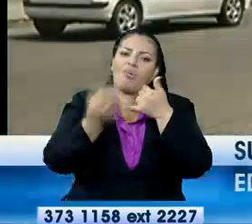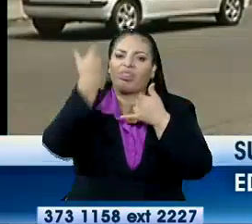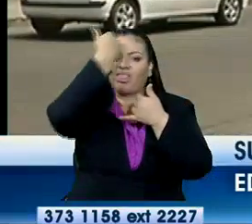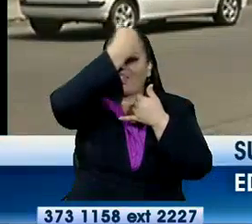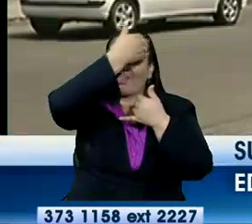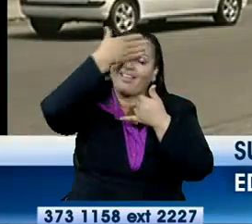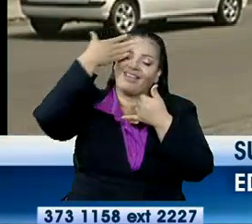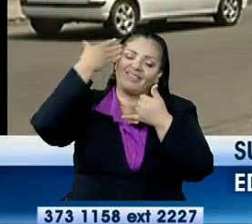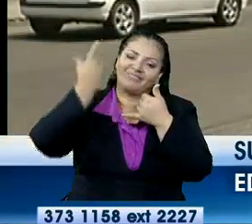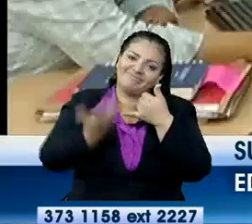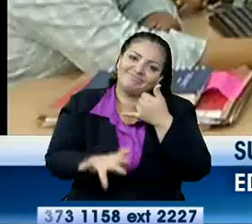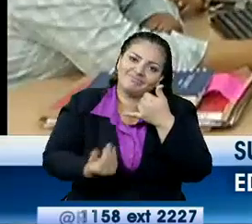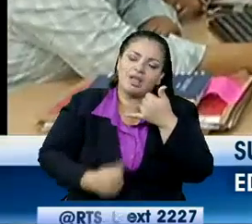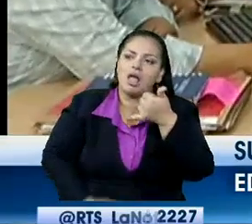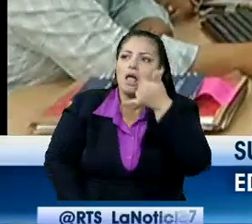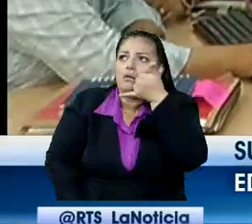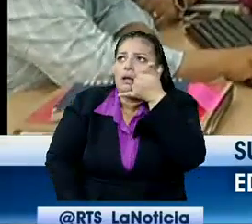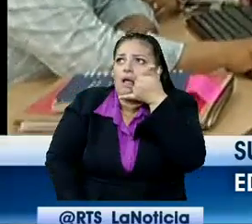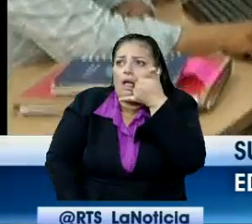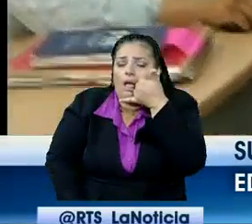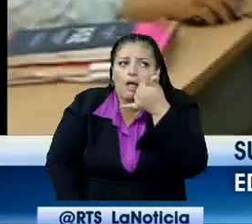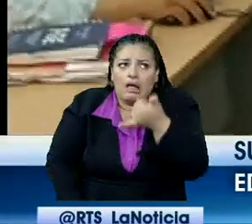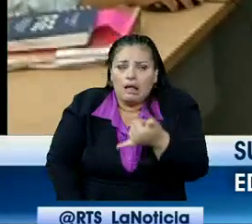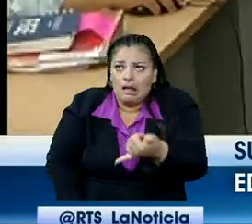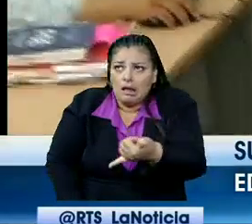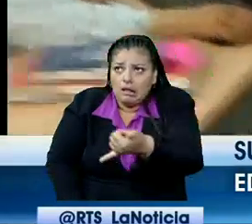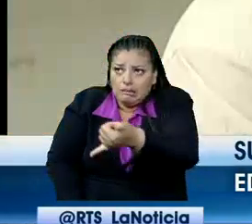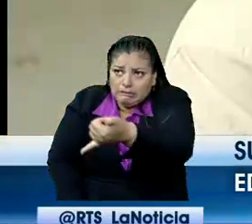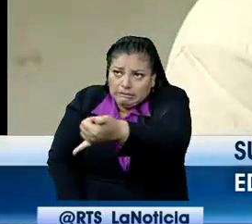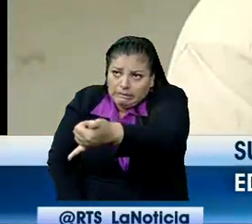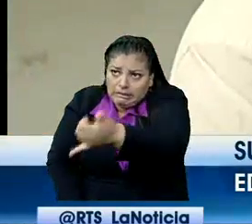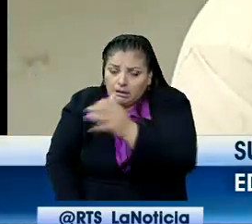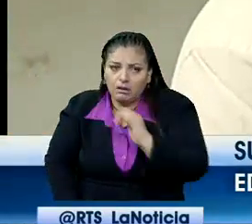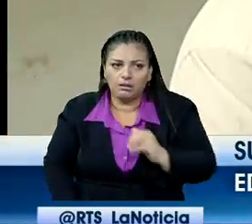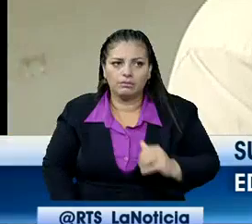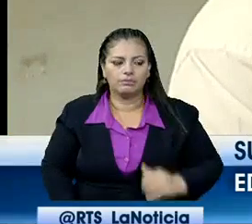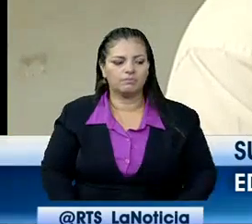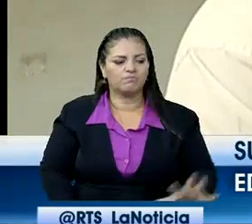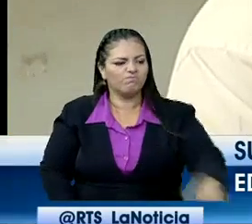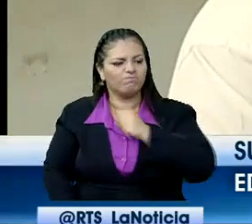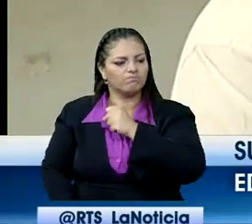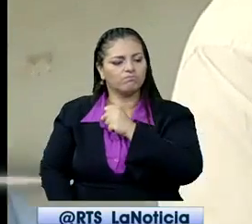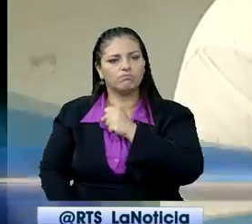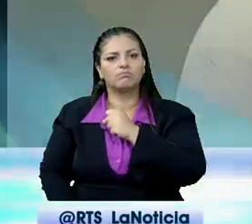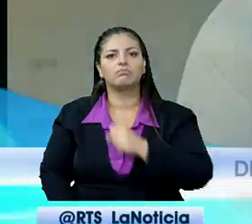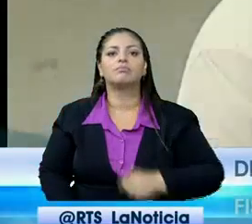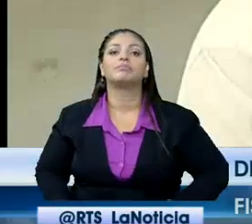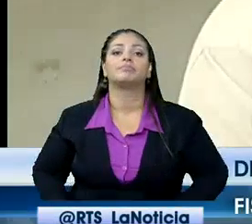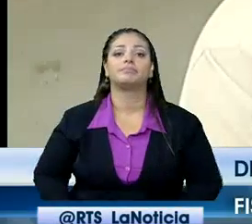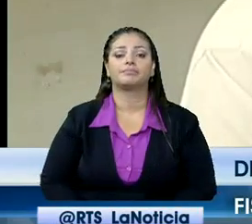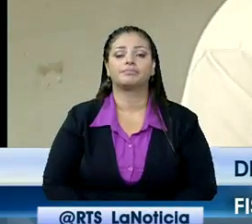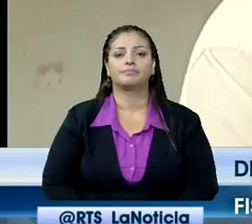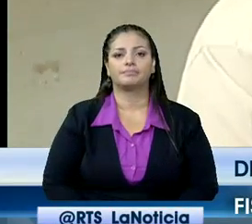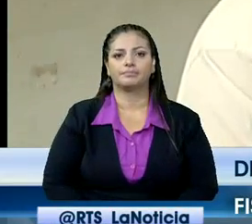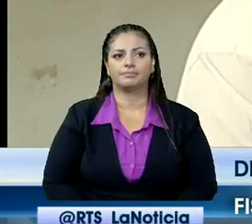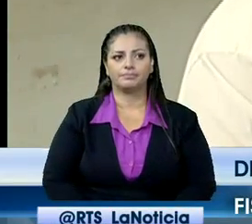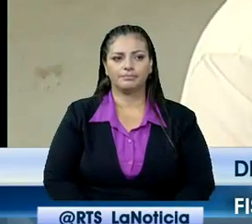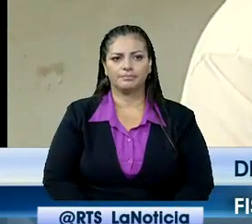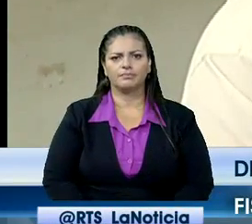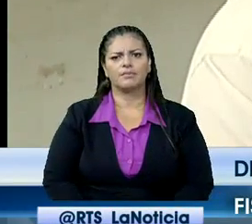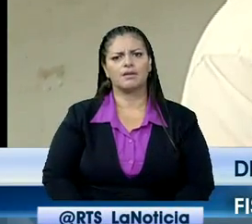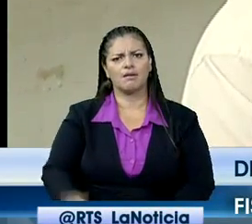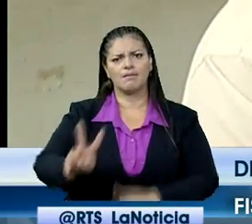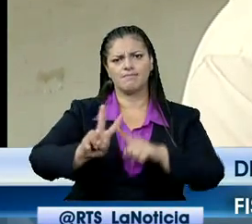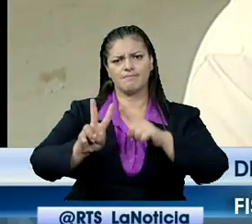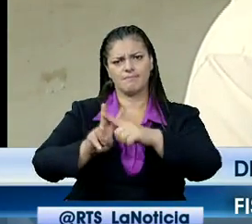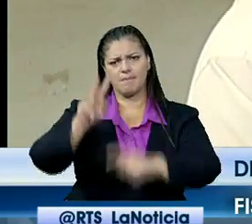experiencia, se podría decir así, se acercó y le entregó. Le han sustraído un teléfono celular, para lo cual han utilizado un